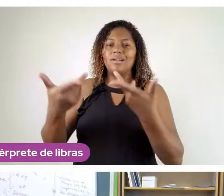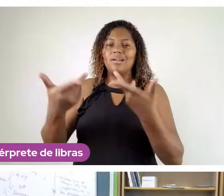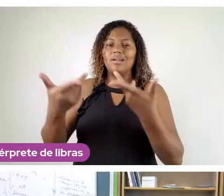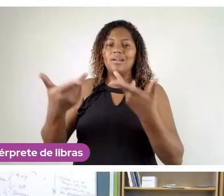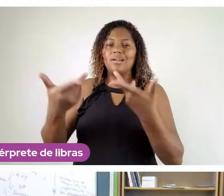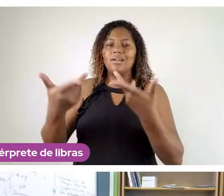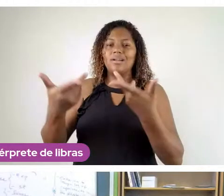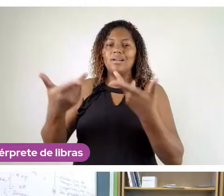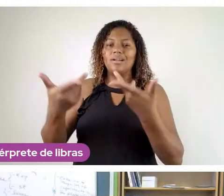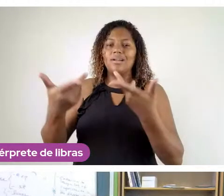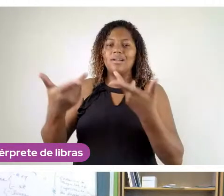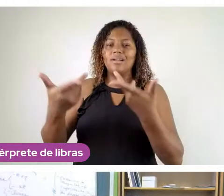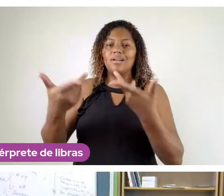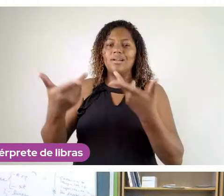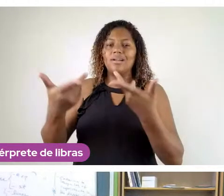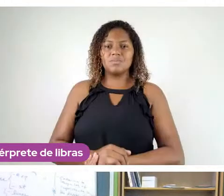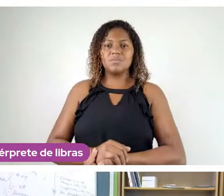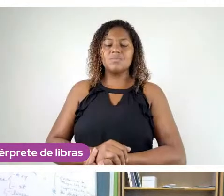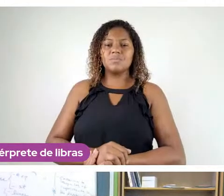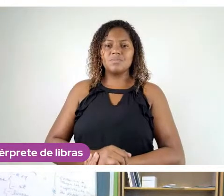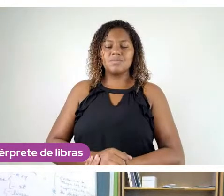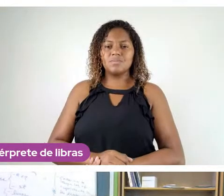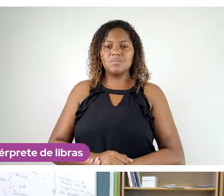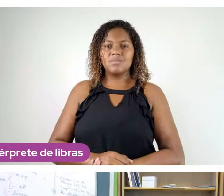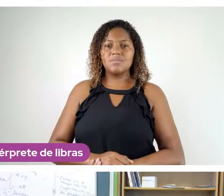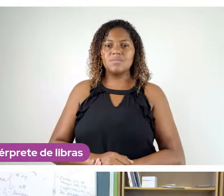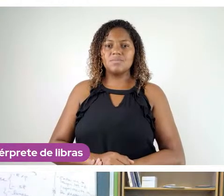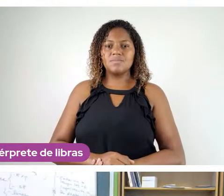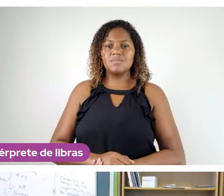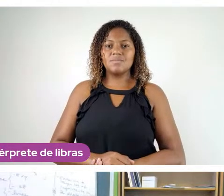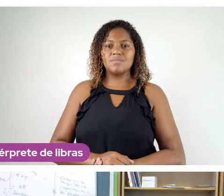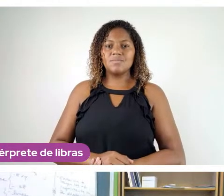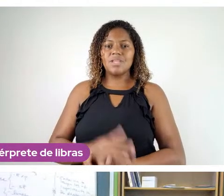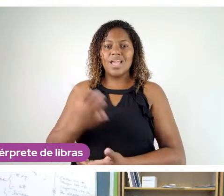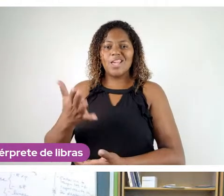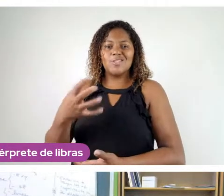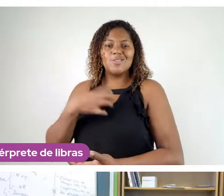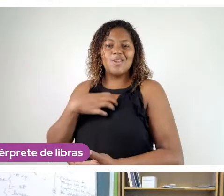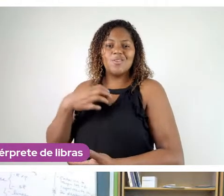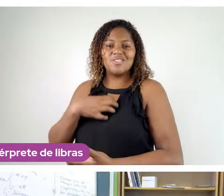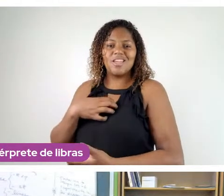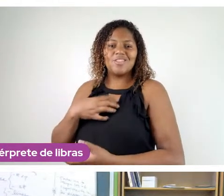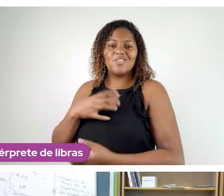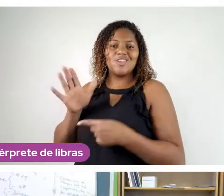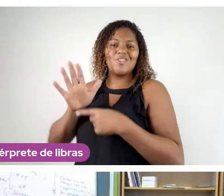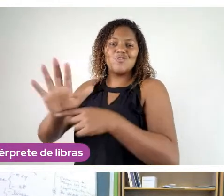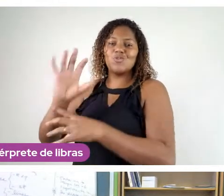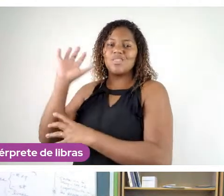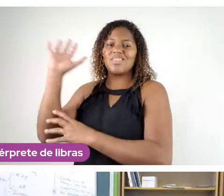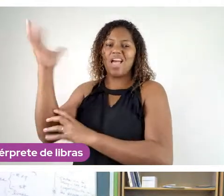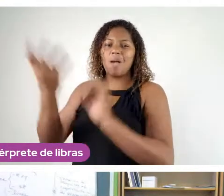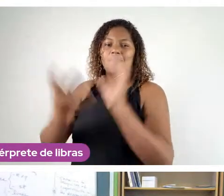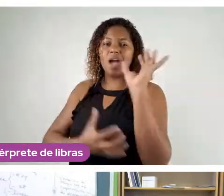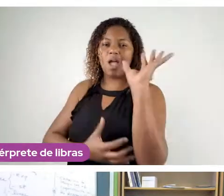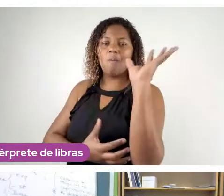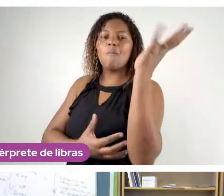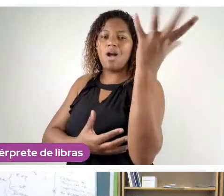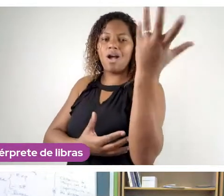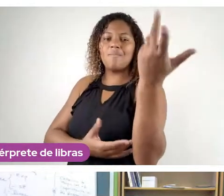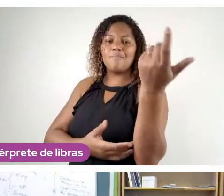grandes empresarios. Entonces, eso es una manera de poder ayudar al medio ambiente y a nivel de